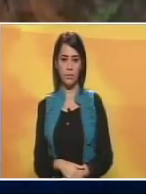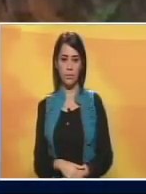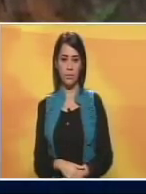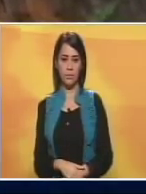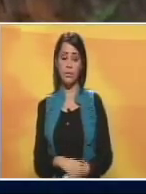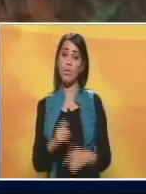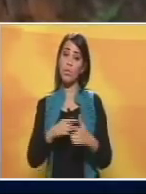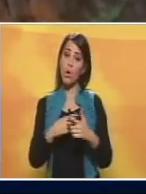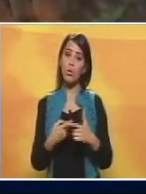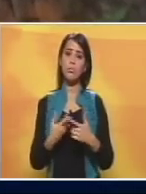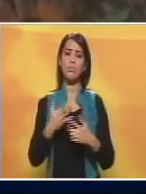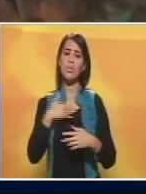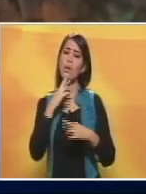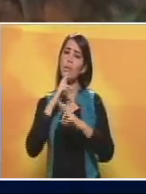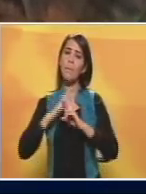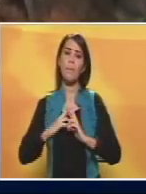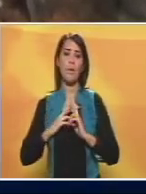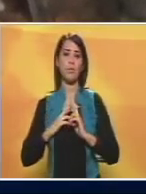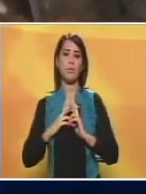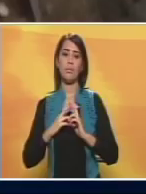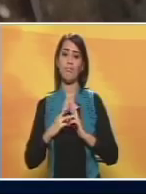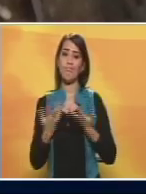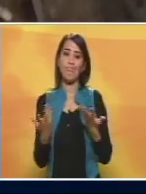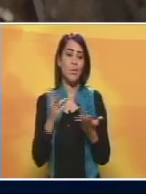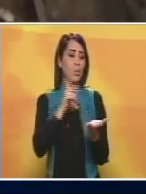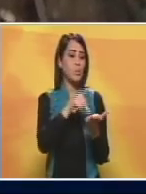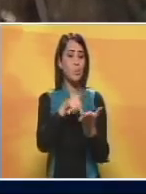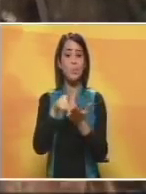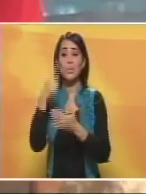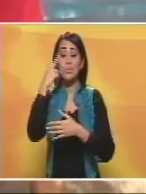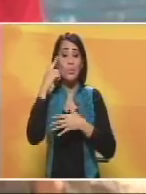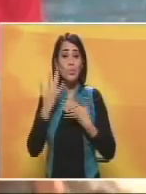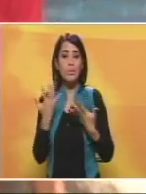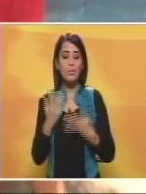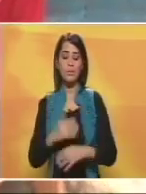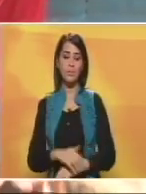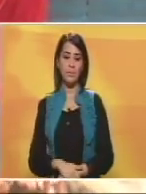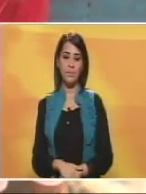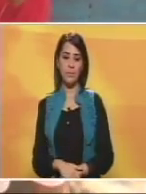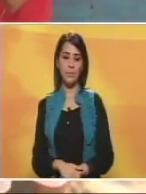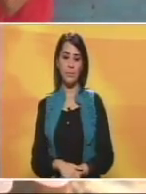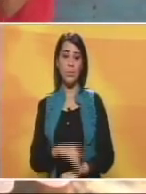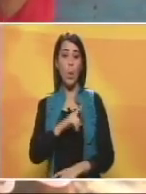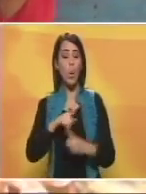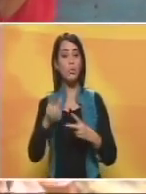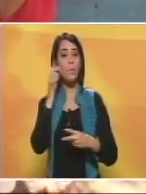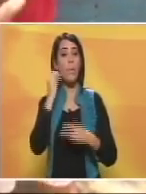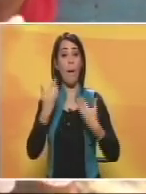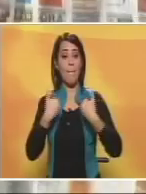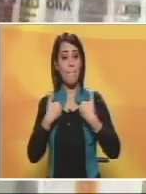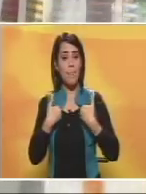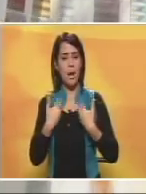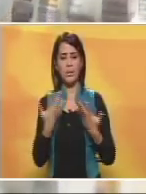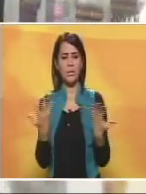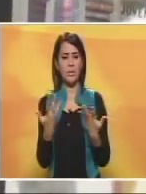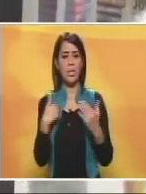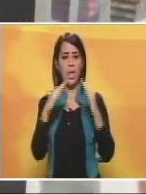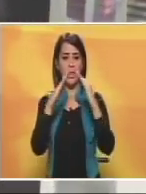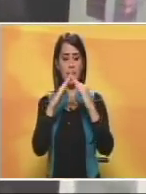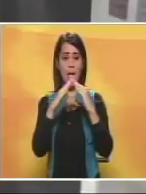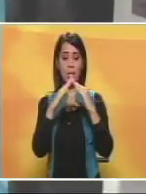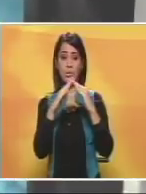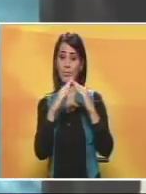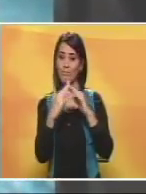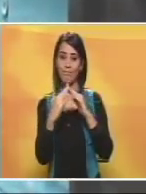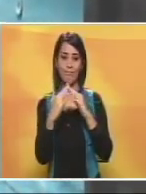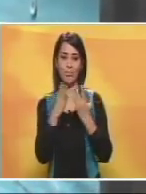Entonces yo quiero respuesta, ¿verdad? Porque ya yo no hallo a dónde acudir, dónde ir. Otra de las afectadas manifestó haber quedado sin un techo para el